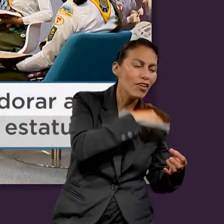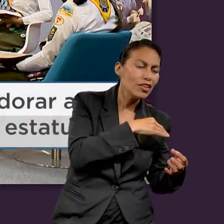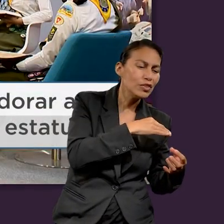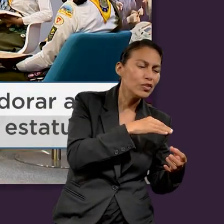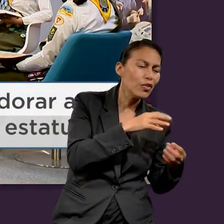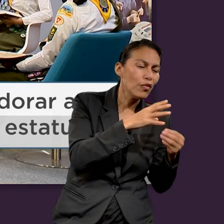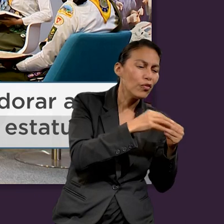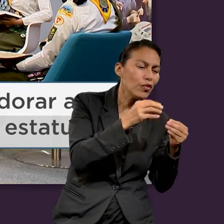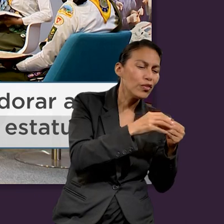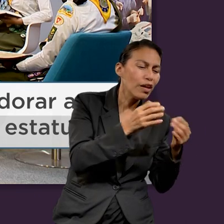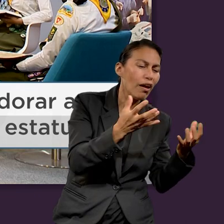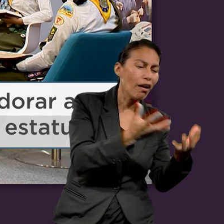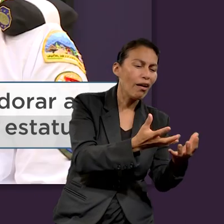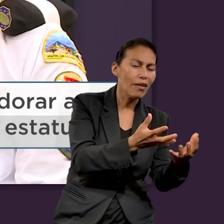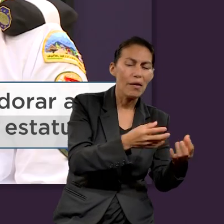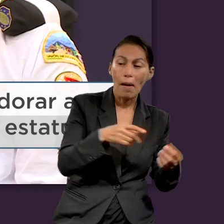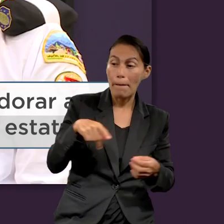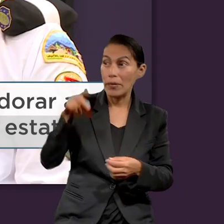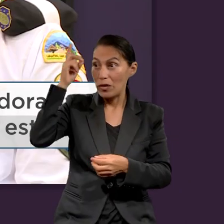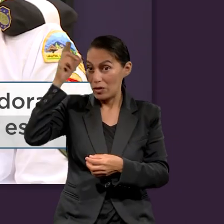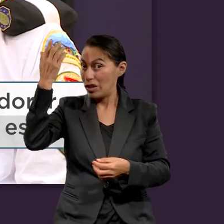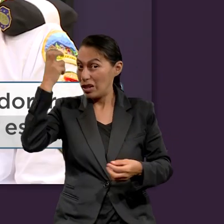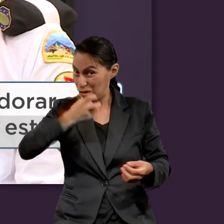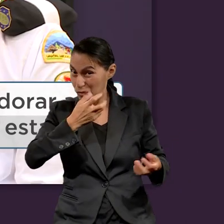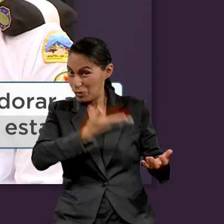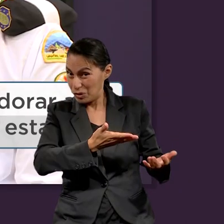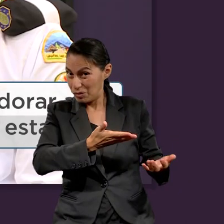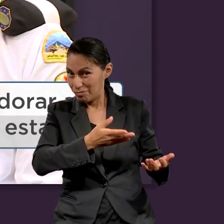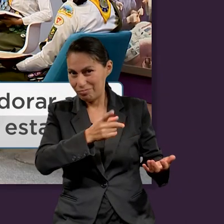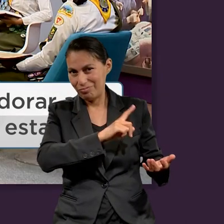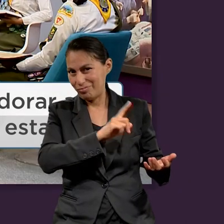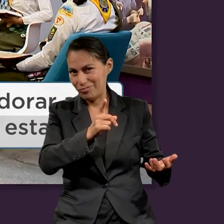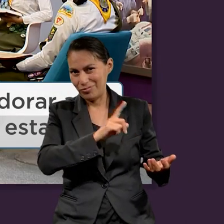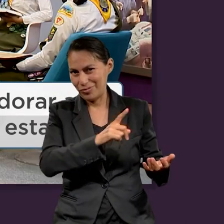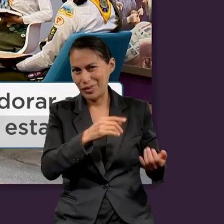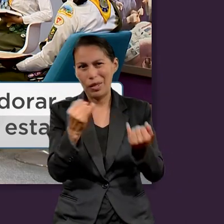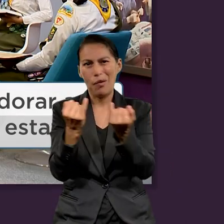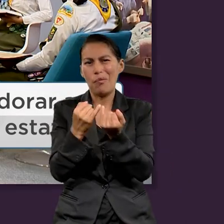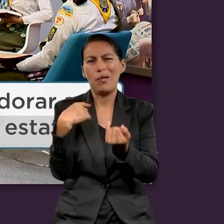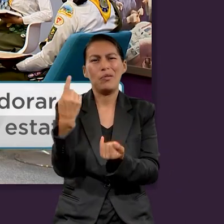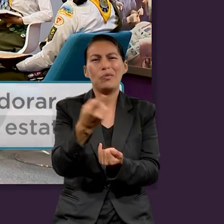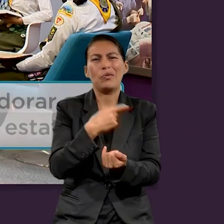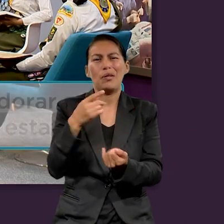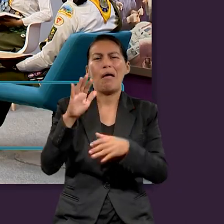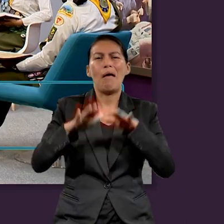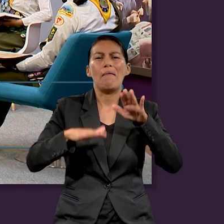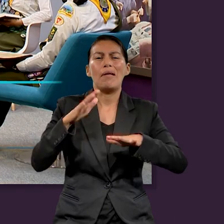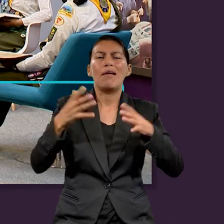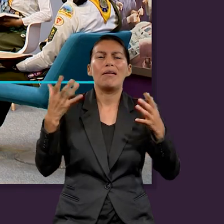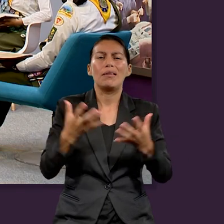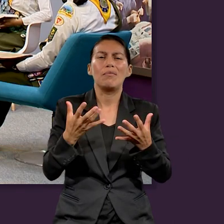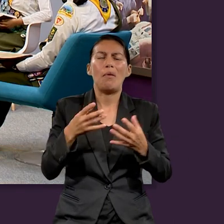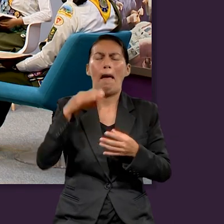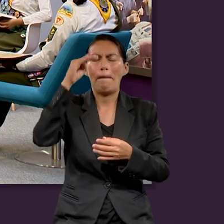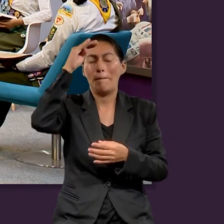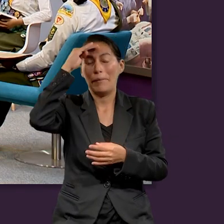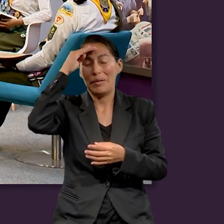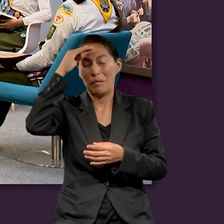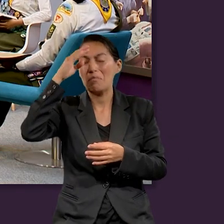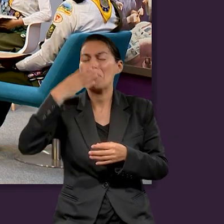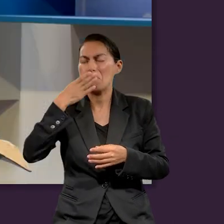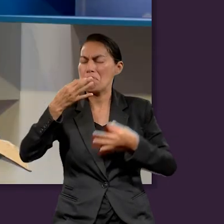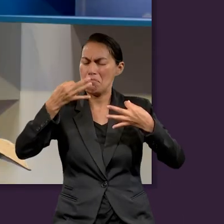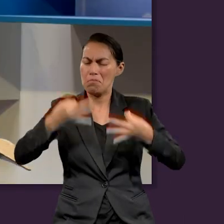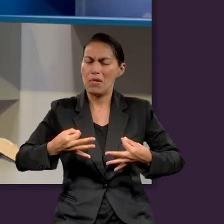tandas nos intenta engañar haciéndonos creer que estamos adorando a Dios pero realmente no es la adoración que Dios nos ha pedido muy bien y una de las cosas